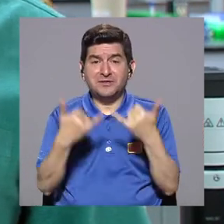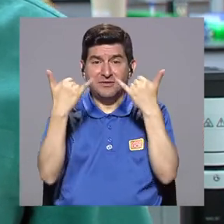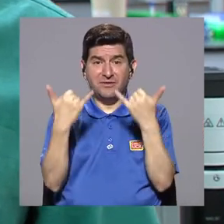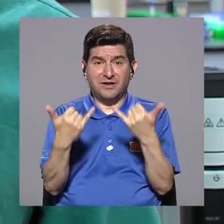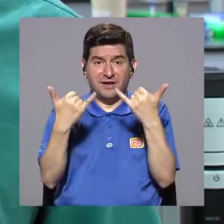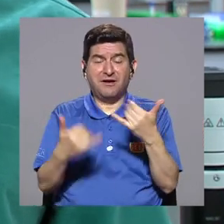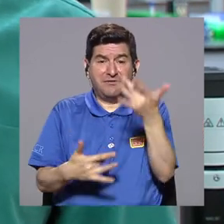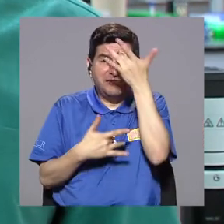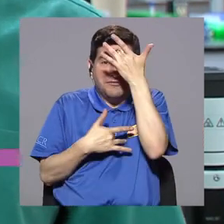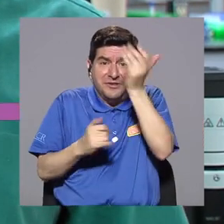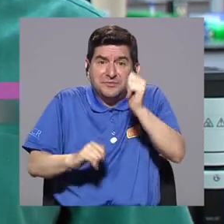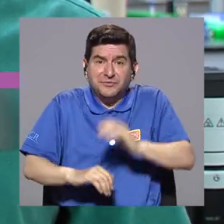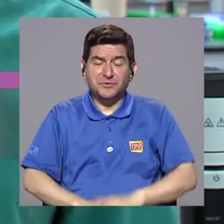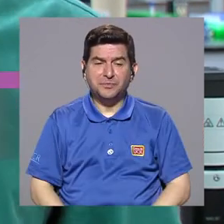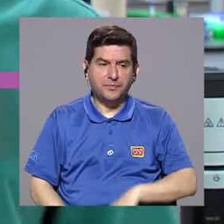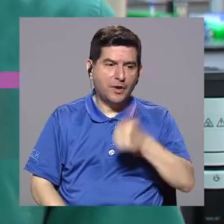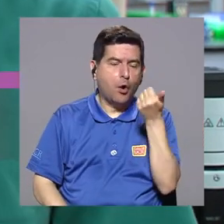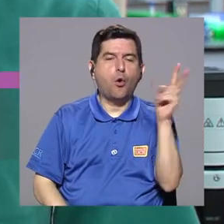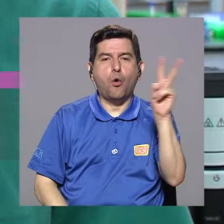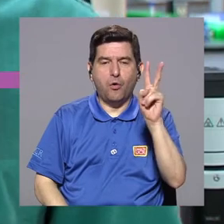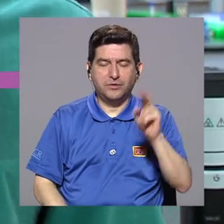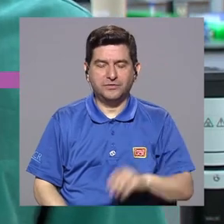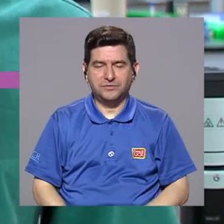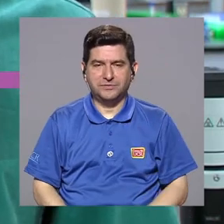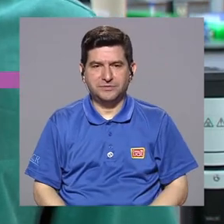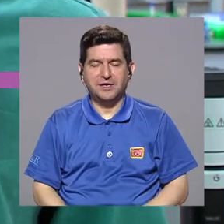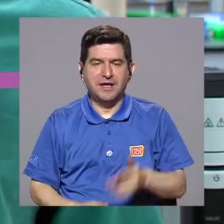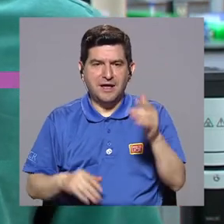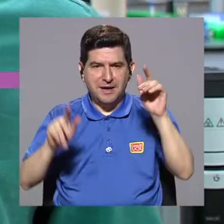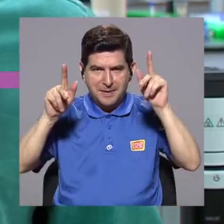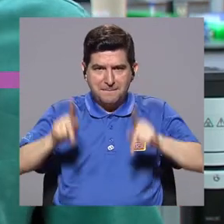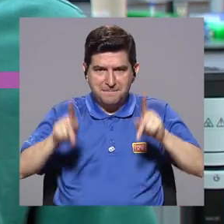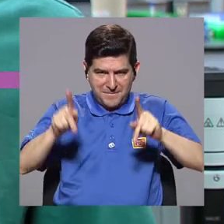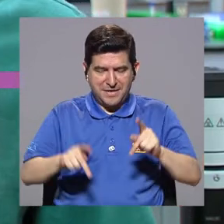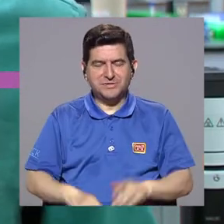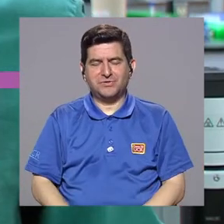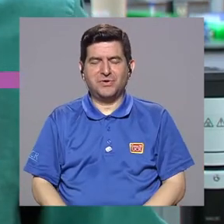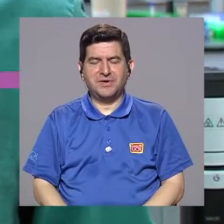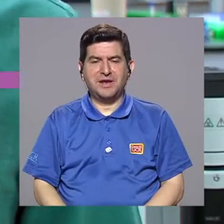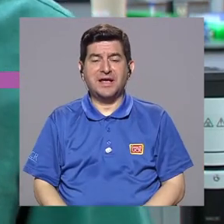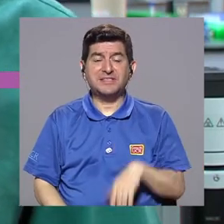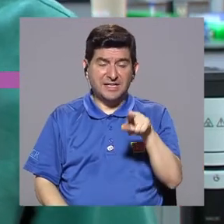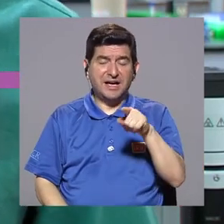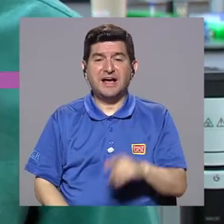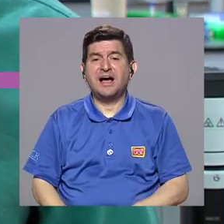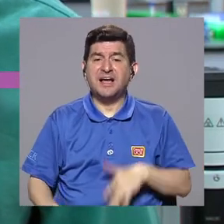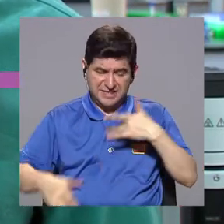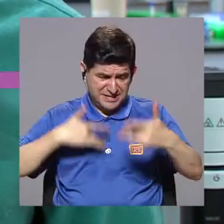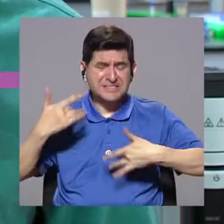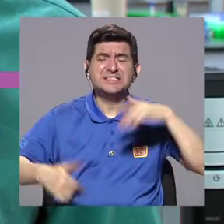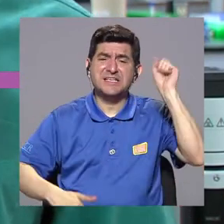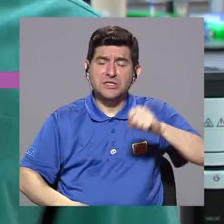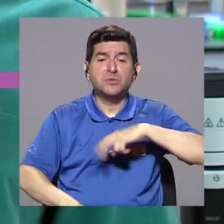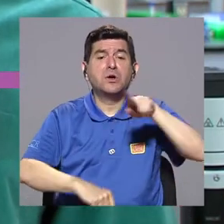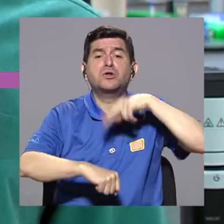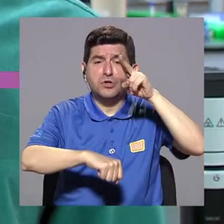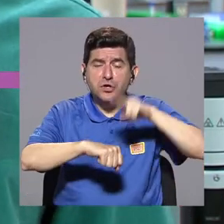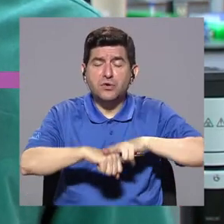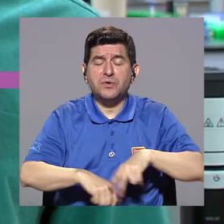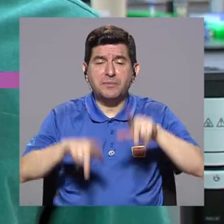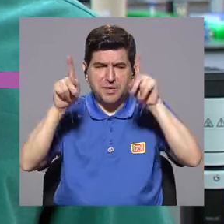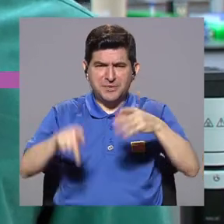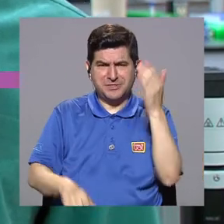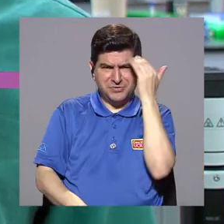que él tiene o que está enfermo. Hay otras enfermedades en que la gente está completamente sintomática y que